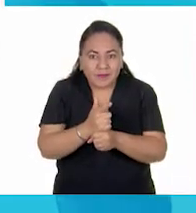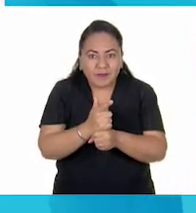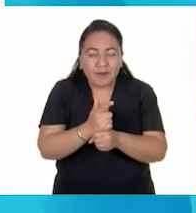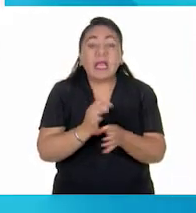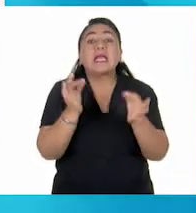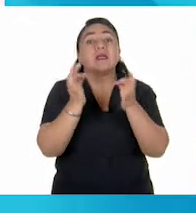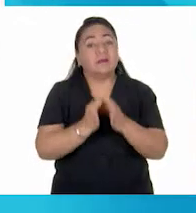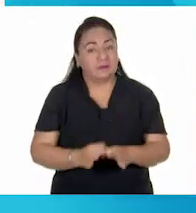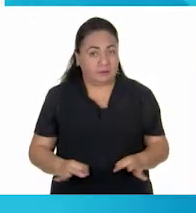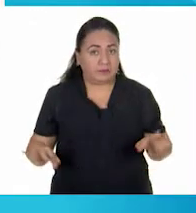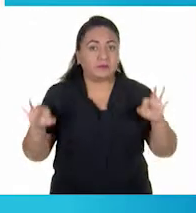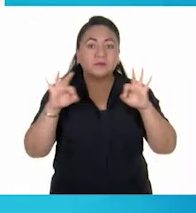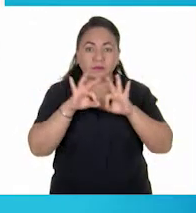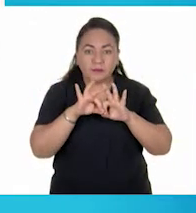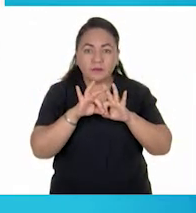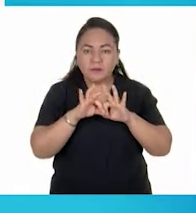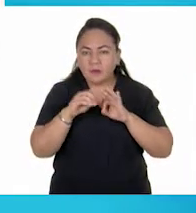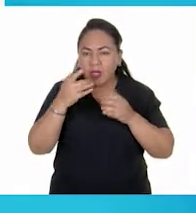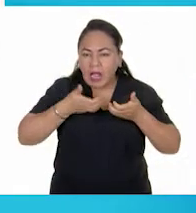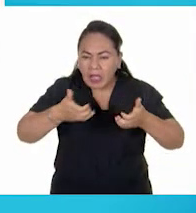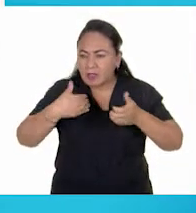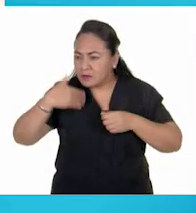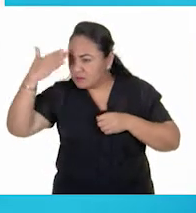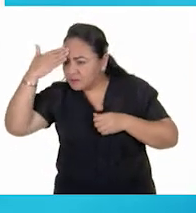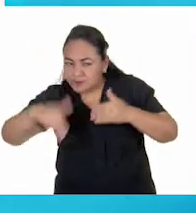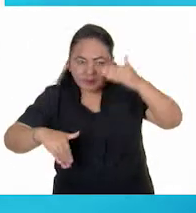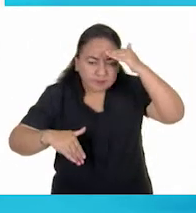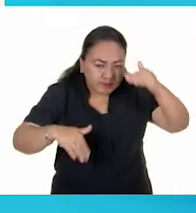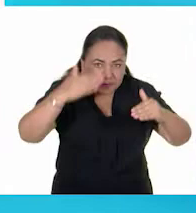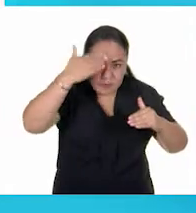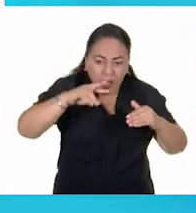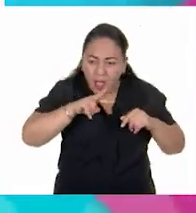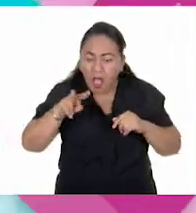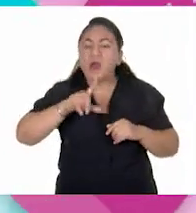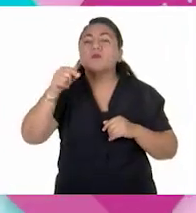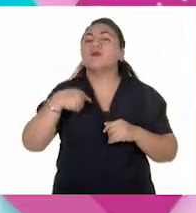muy importante ubicar las calles y saber dar indicaciones.